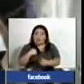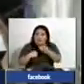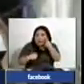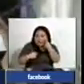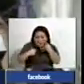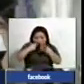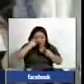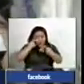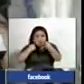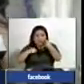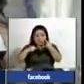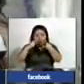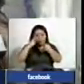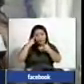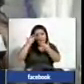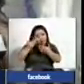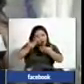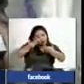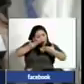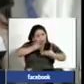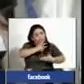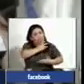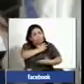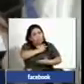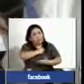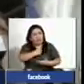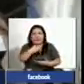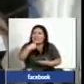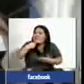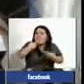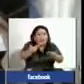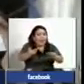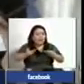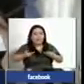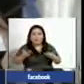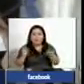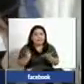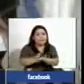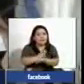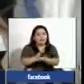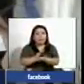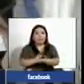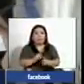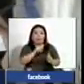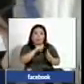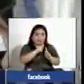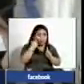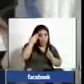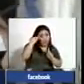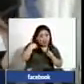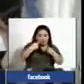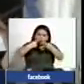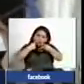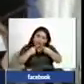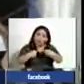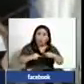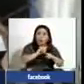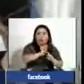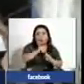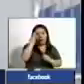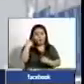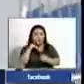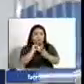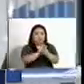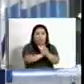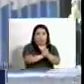me ayuda con el dolor que yo siento? ¿Quién? Nadie. Es la denuncia de una esposa que busca